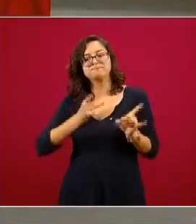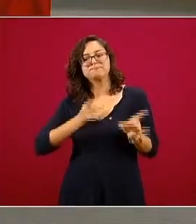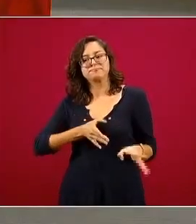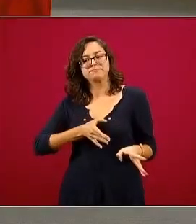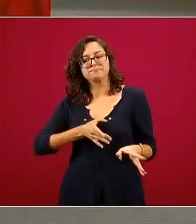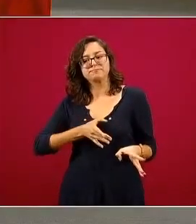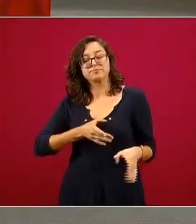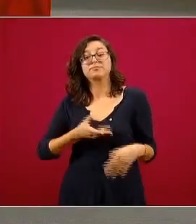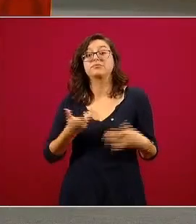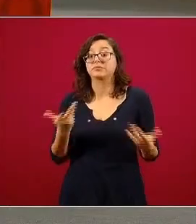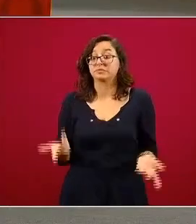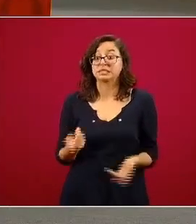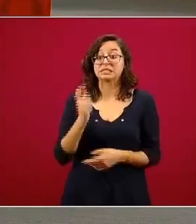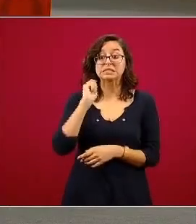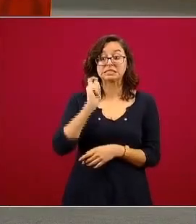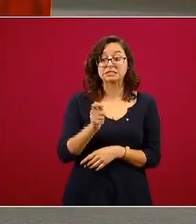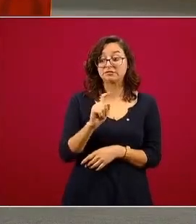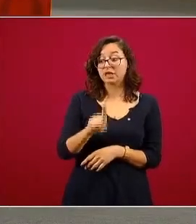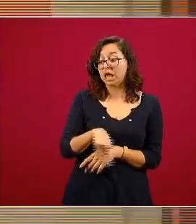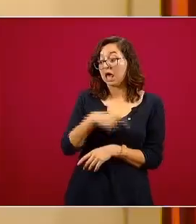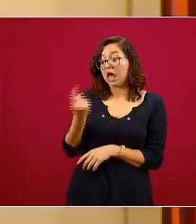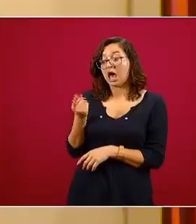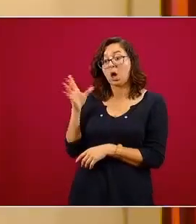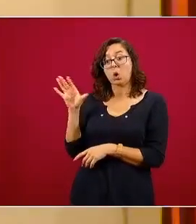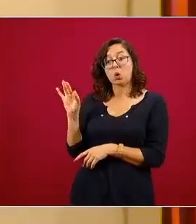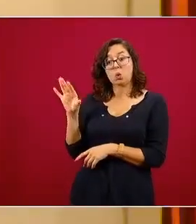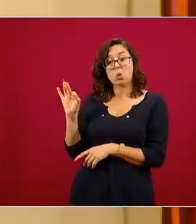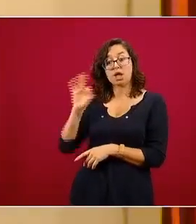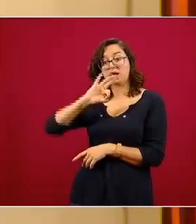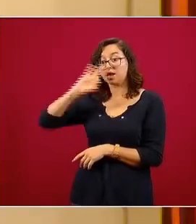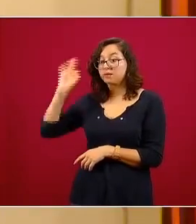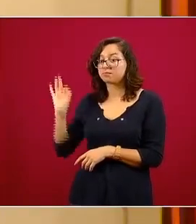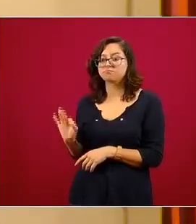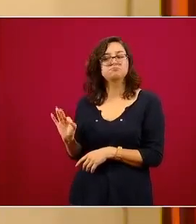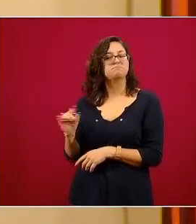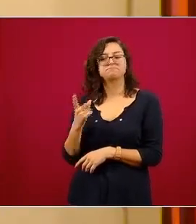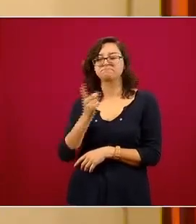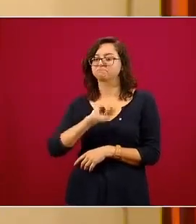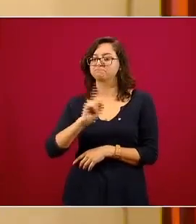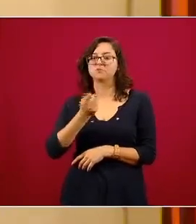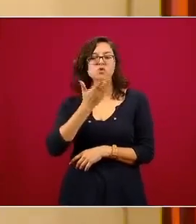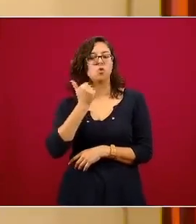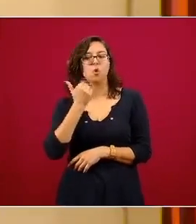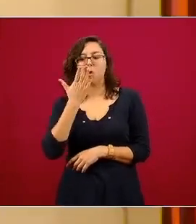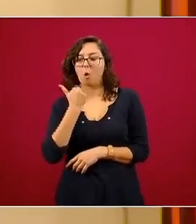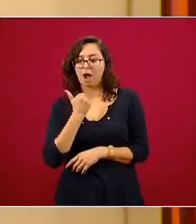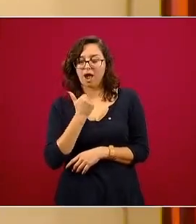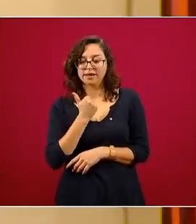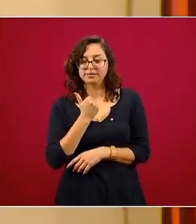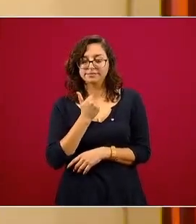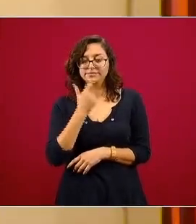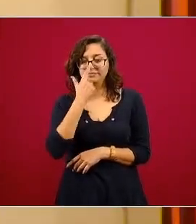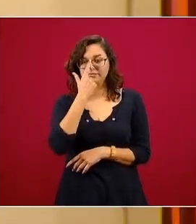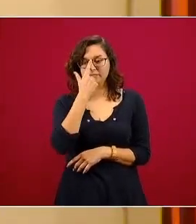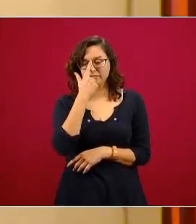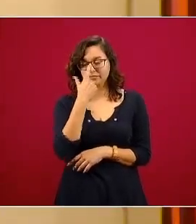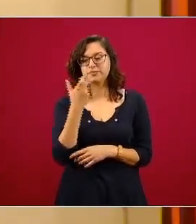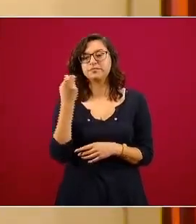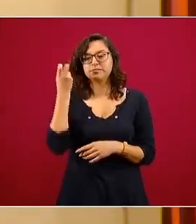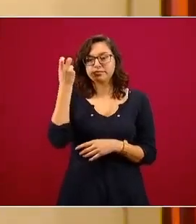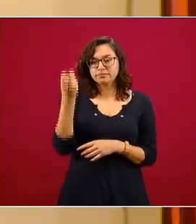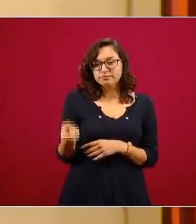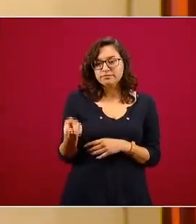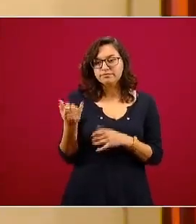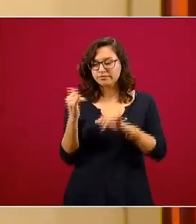un 40% del plasma de los pacientes no lo tiene. Entonces, si se hacen estudios